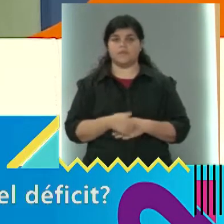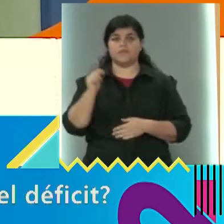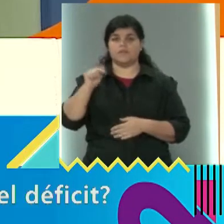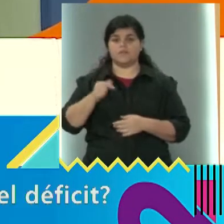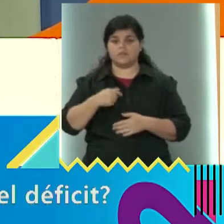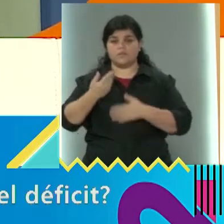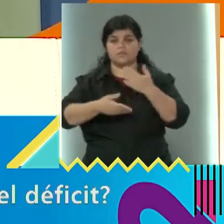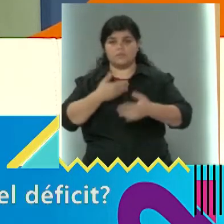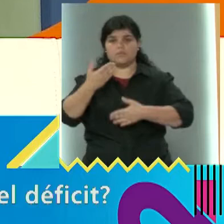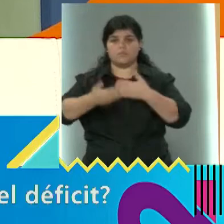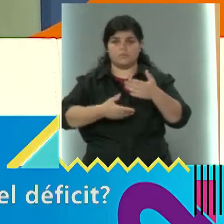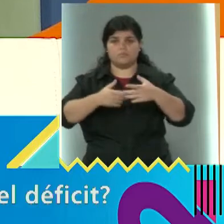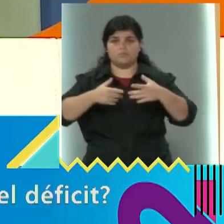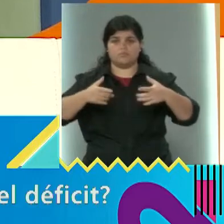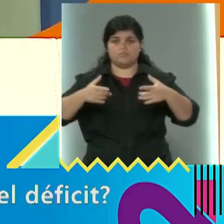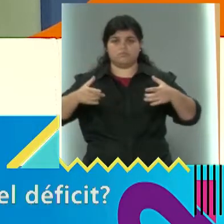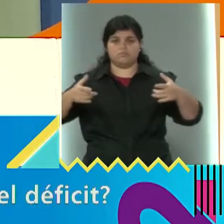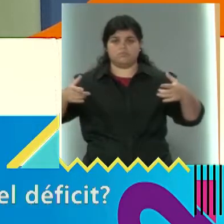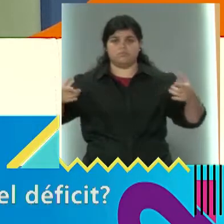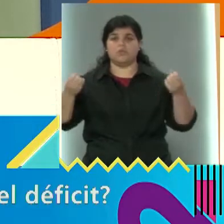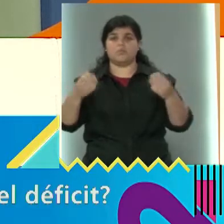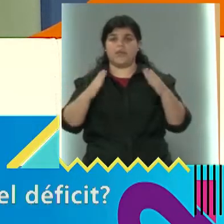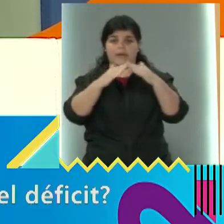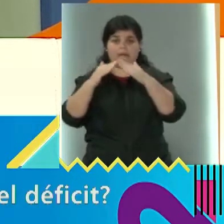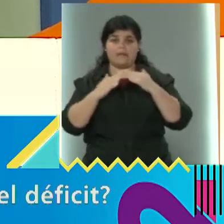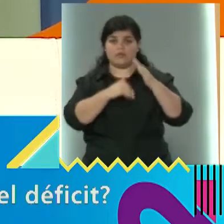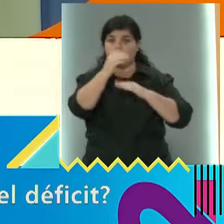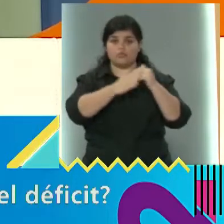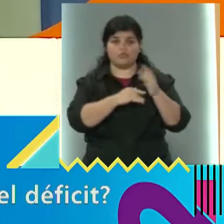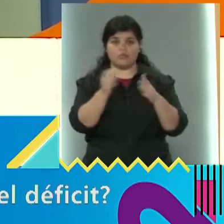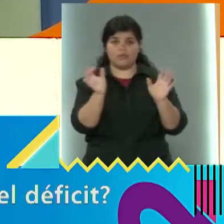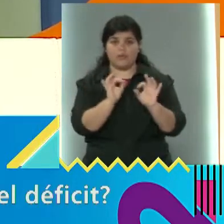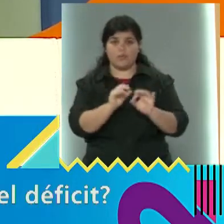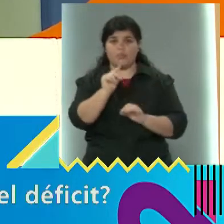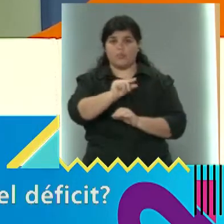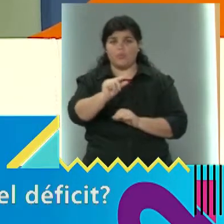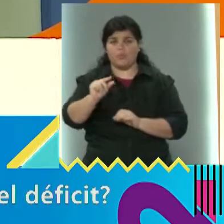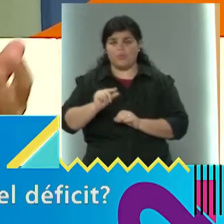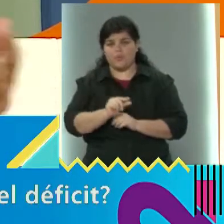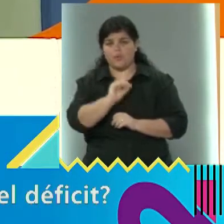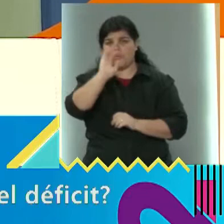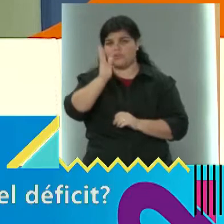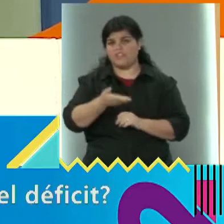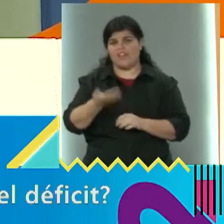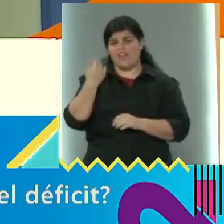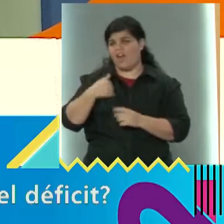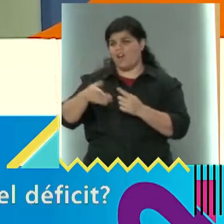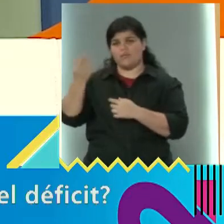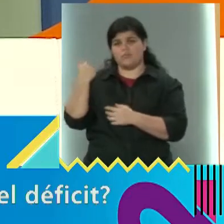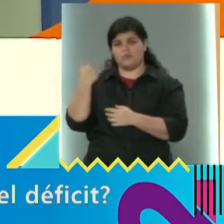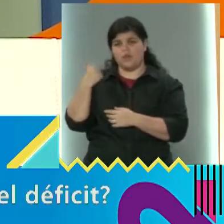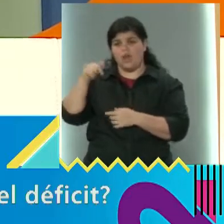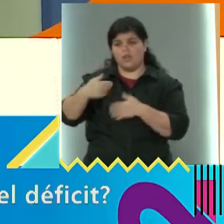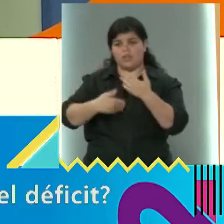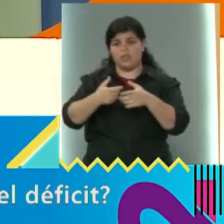medida que la obra de vivienda no se desarrolla en los porcentajes que se ha venido desarrollando años anteriores. Si